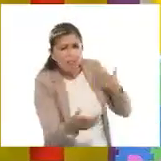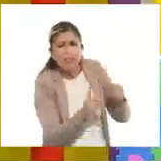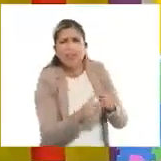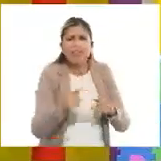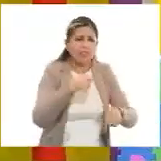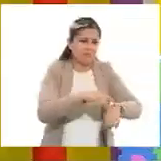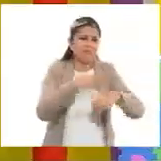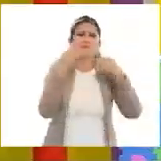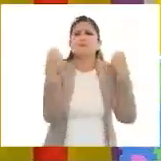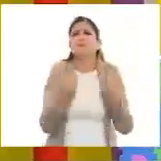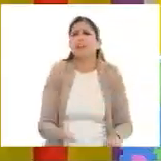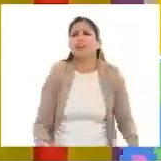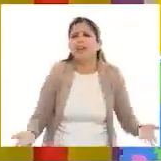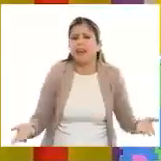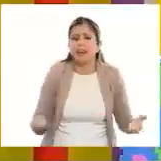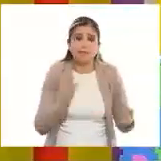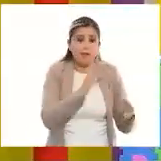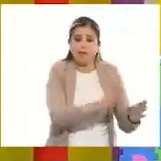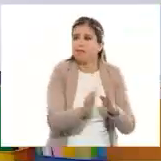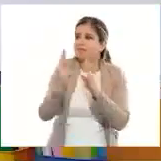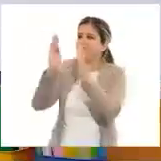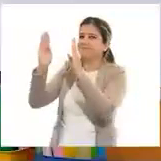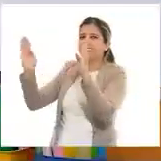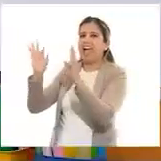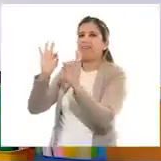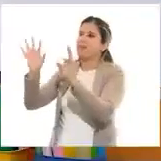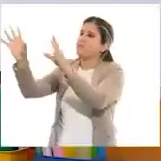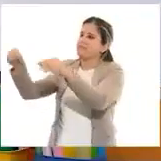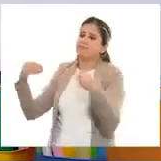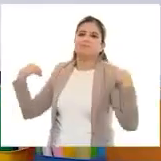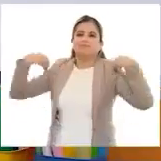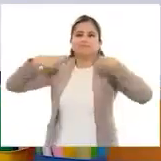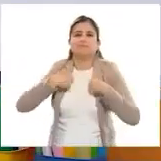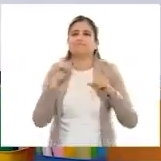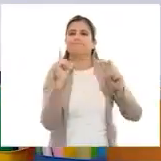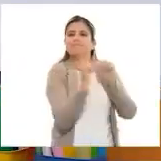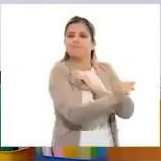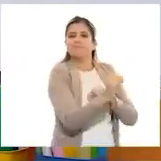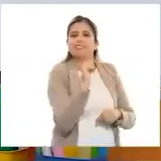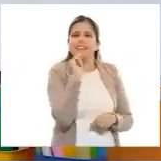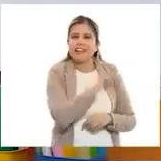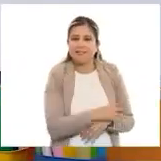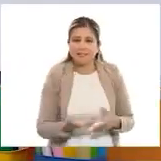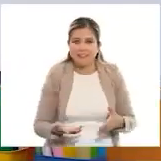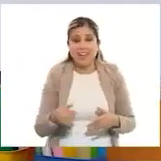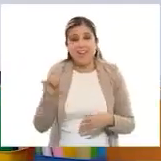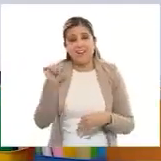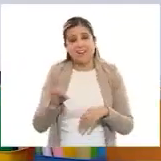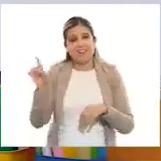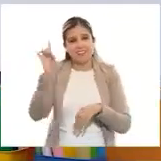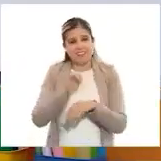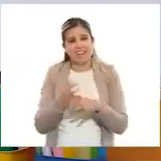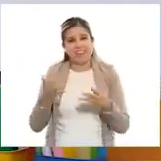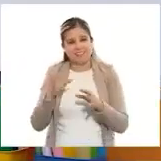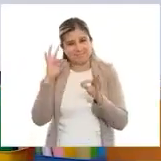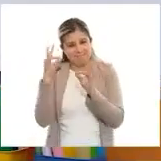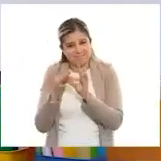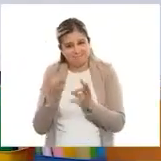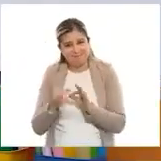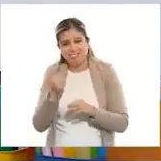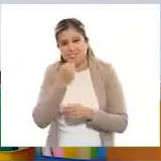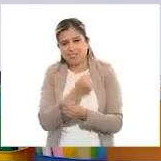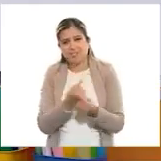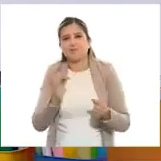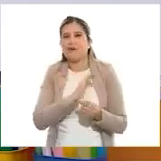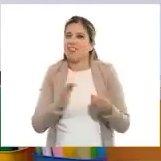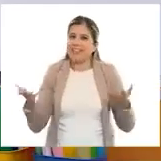puestecito y doblado, otra cosa sería. Así es, Ale. El día de hoy hemos repasado algunas cosas que los niños y los niños